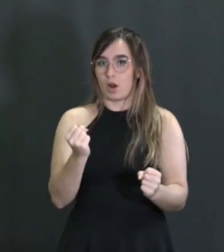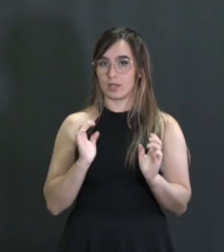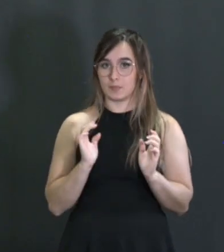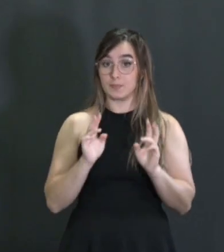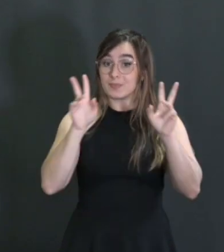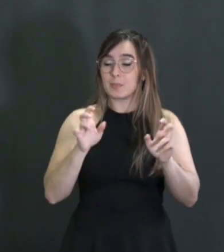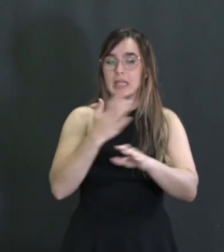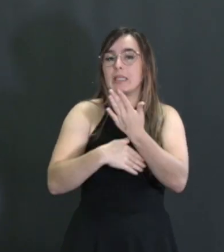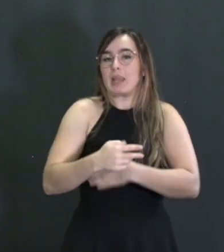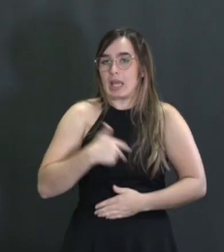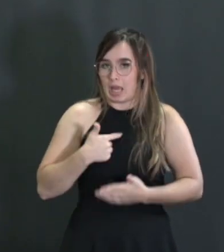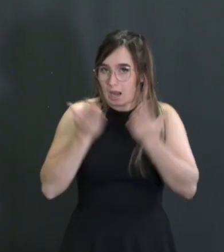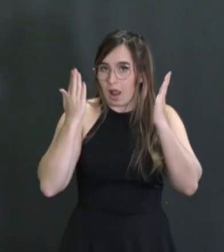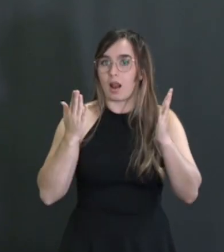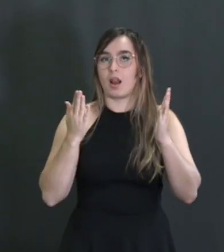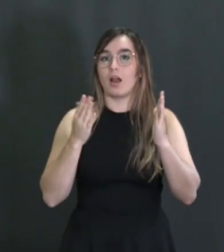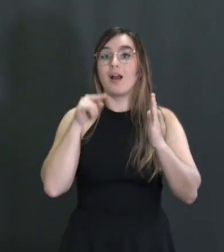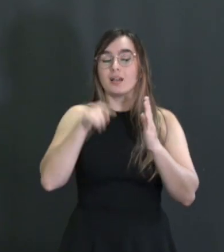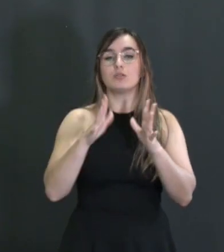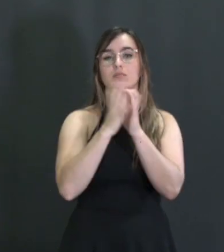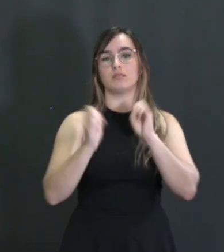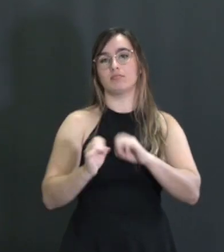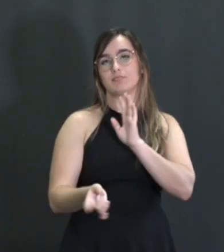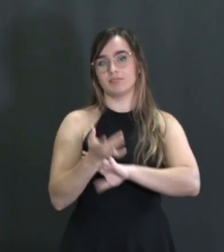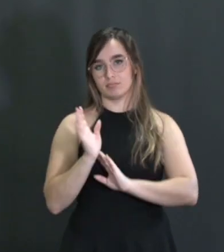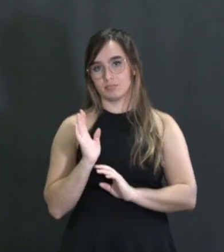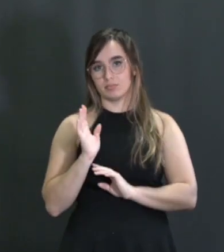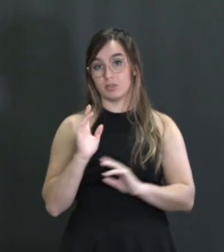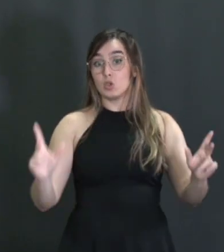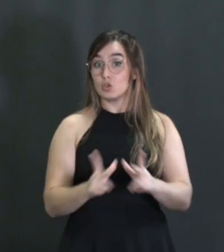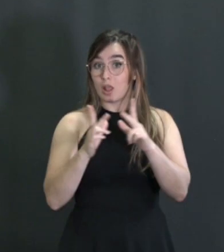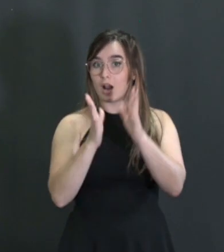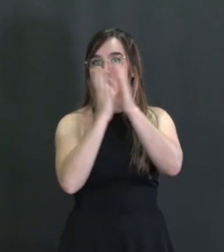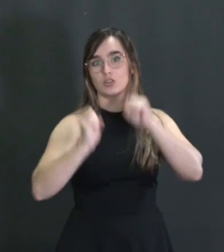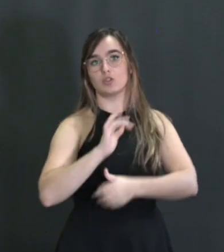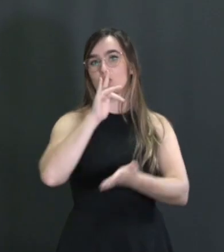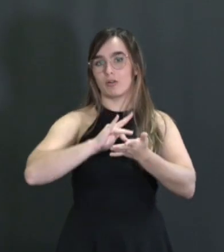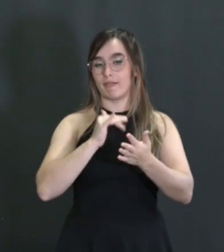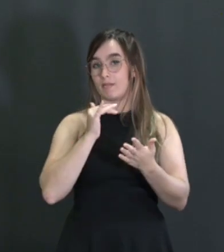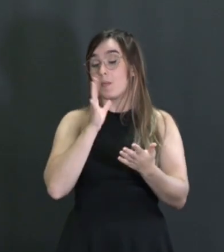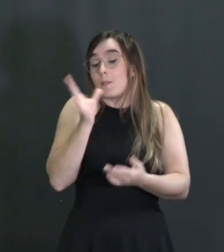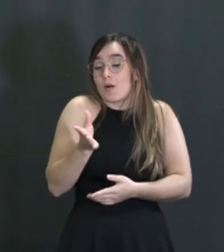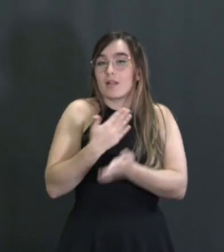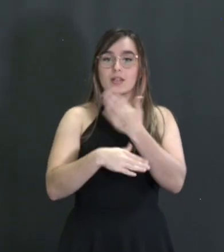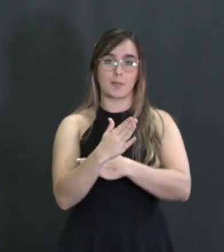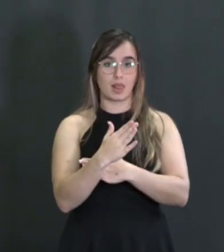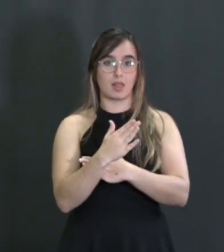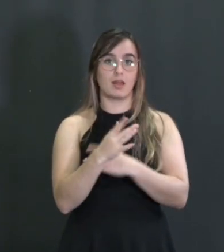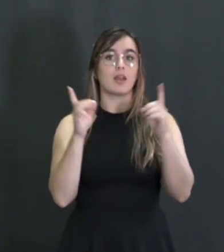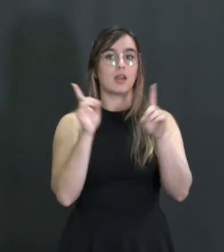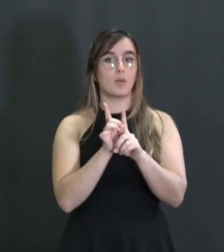en general genera consenso. Genera un consenso social, concita